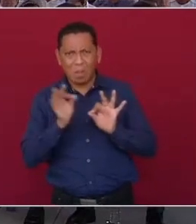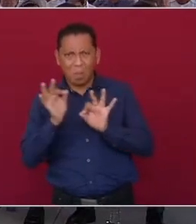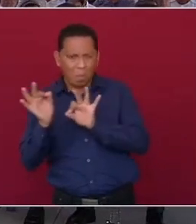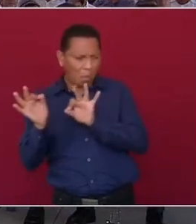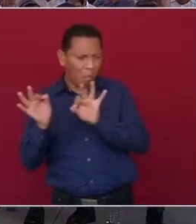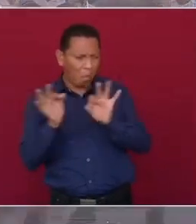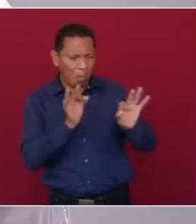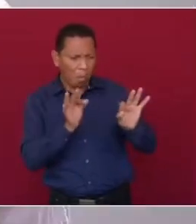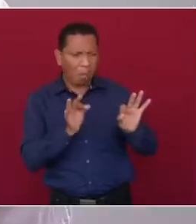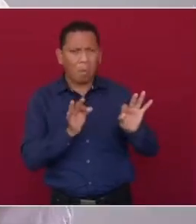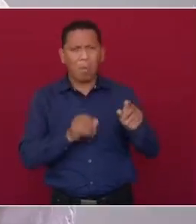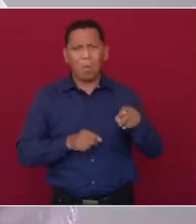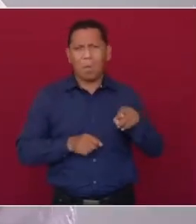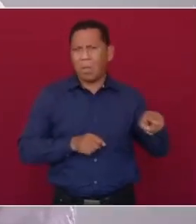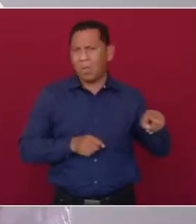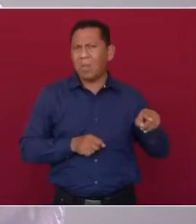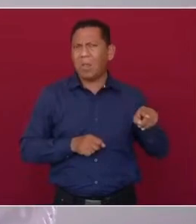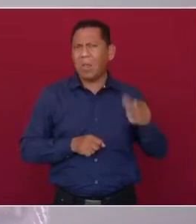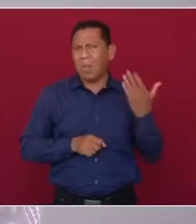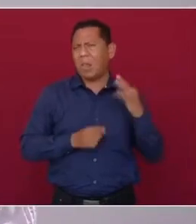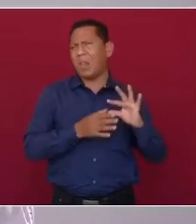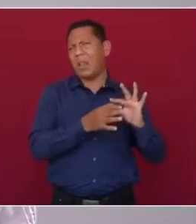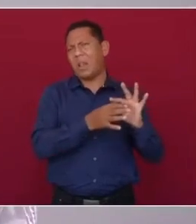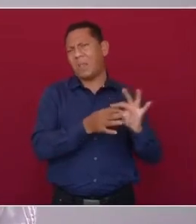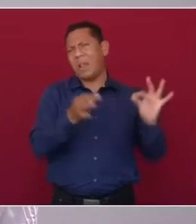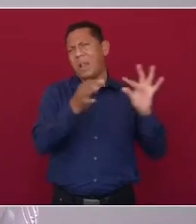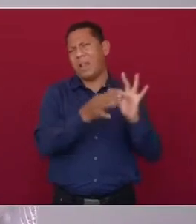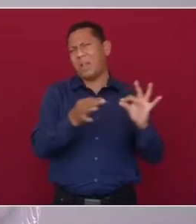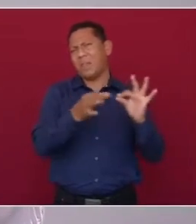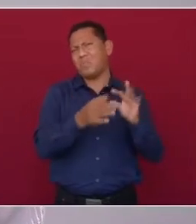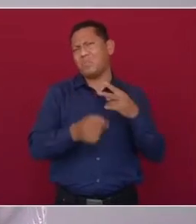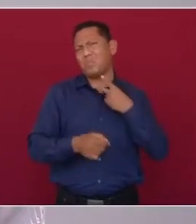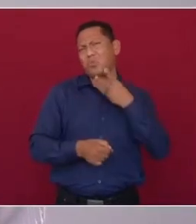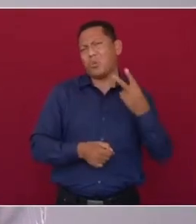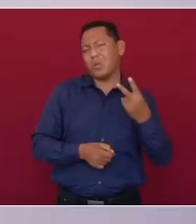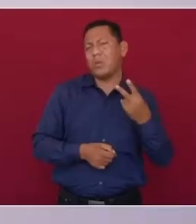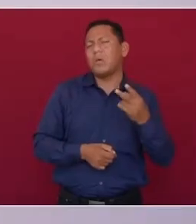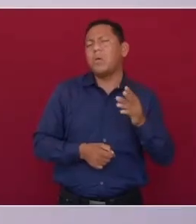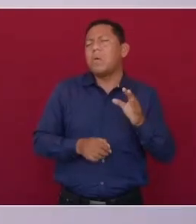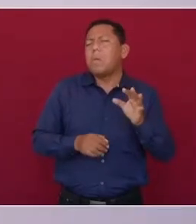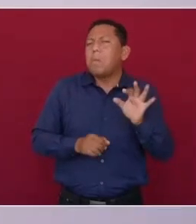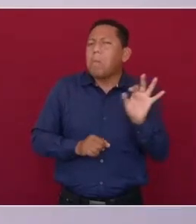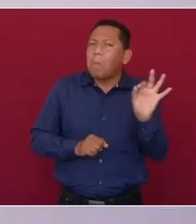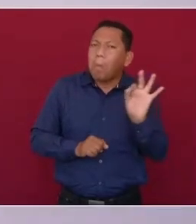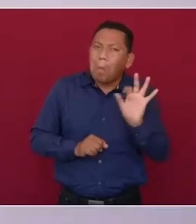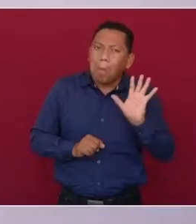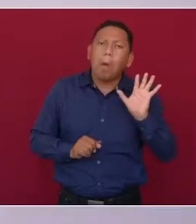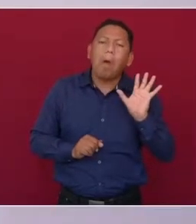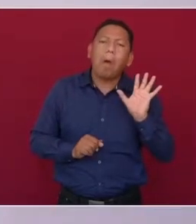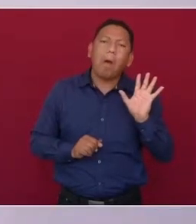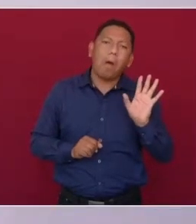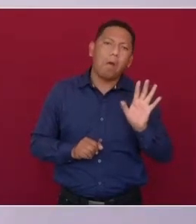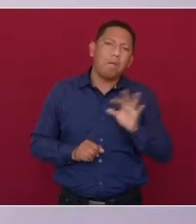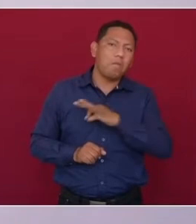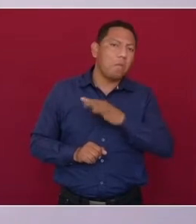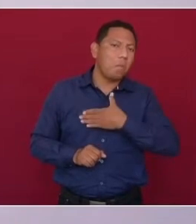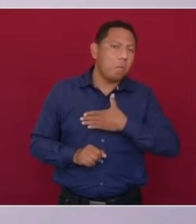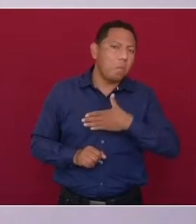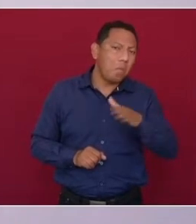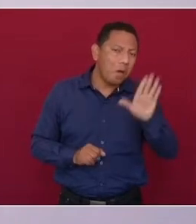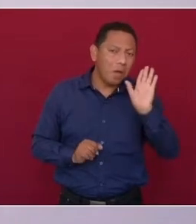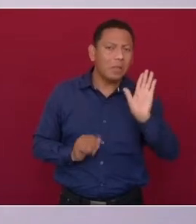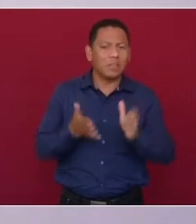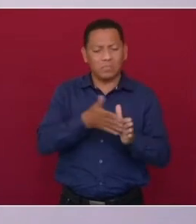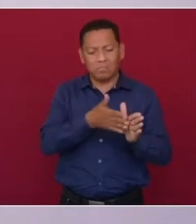voces de los que pronosticaban de buena fe tal vez el fin de la era del